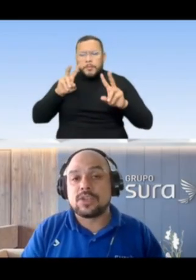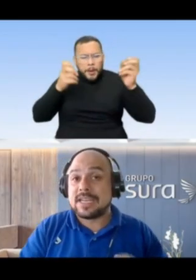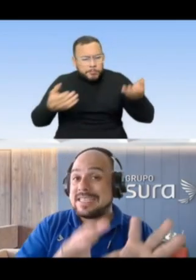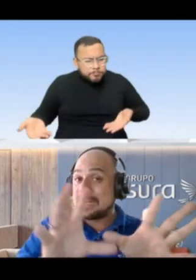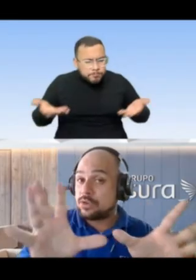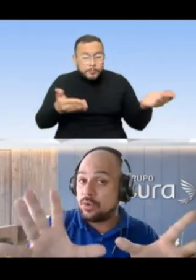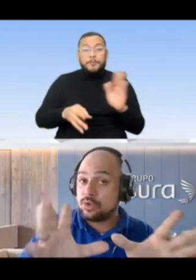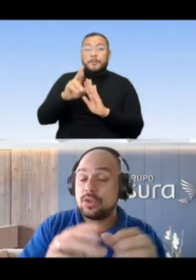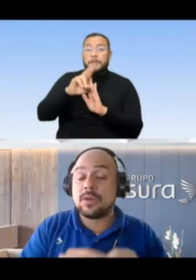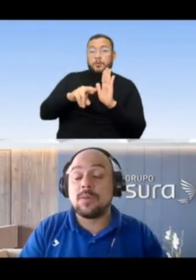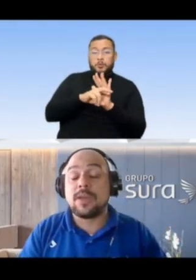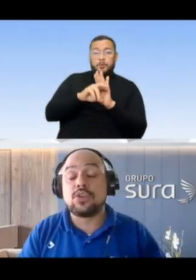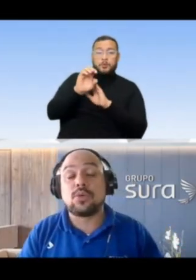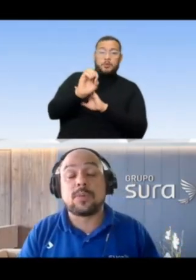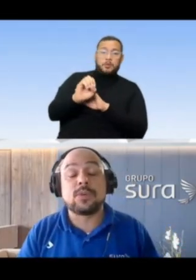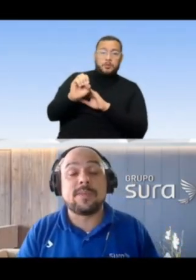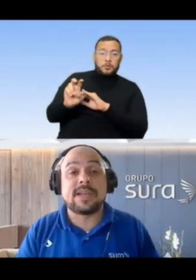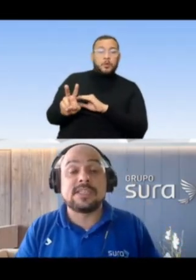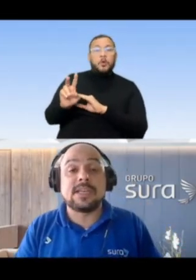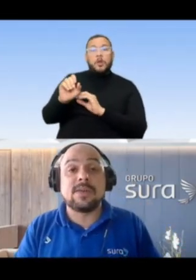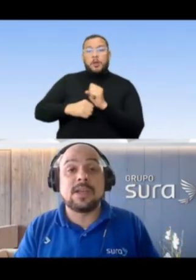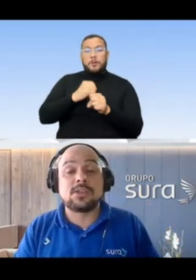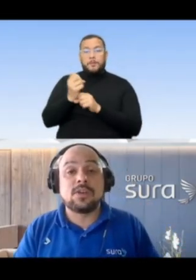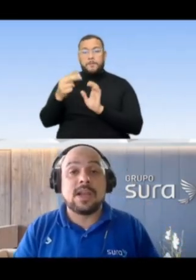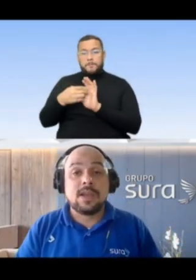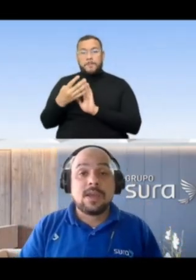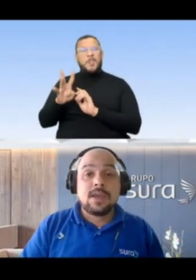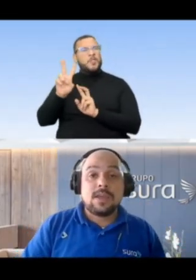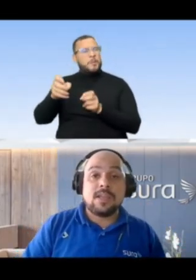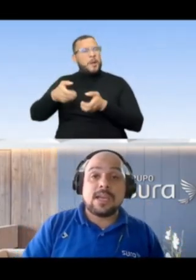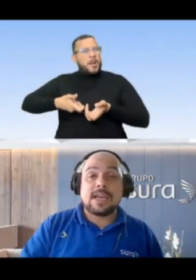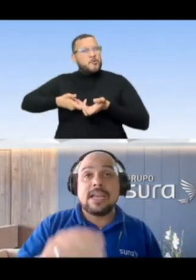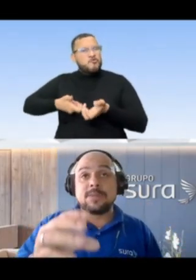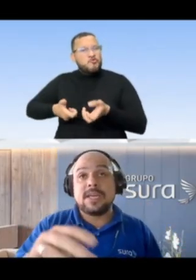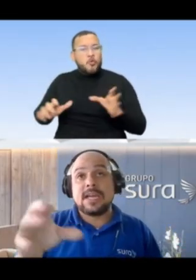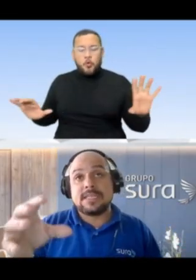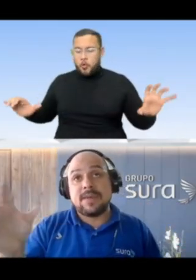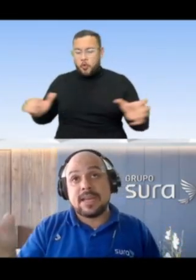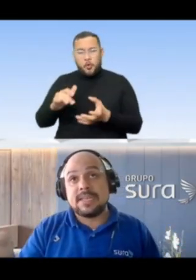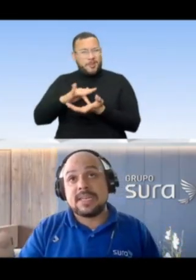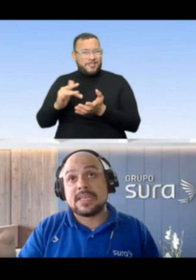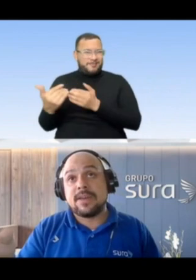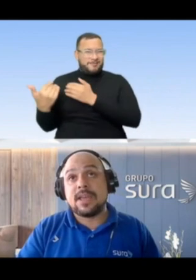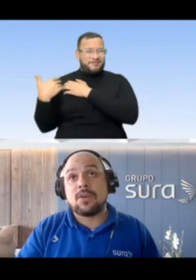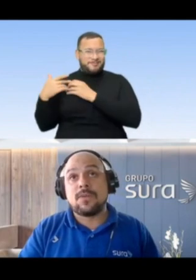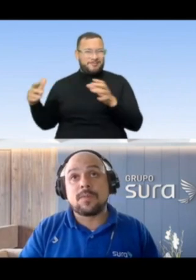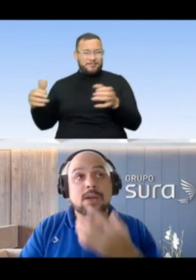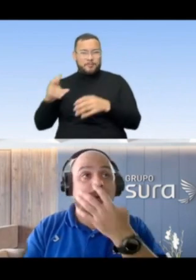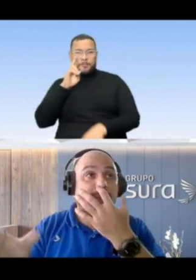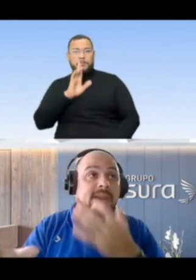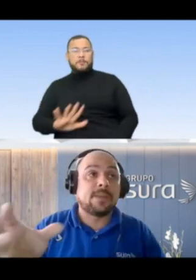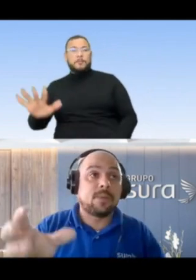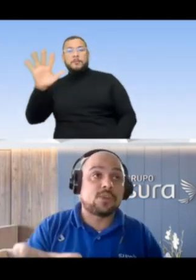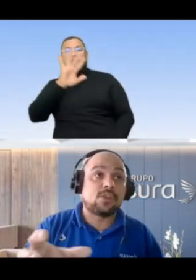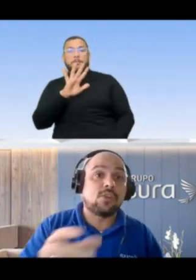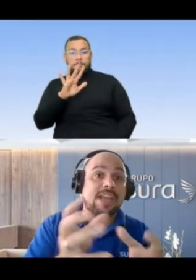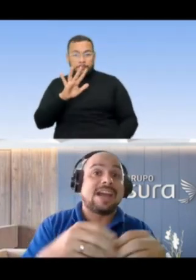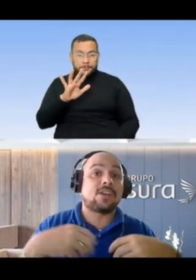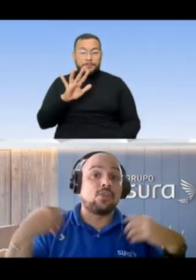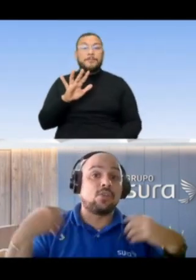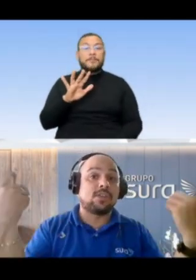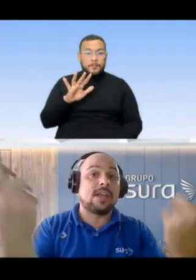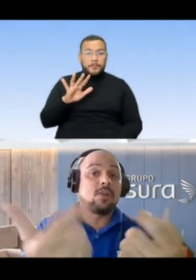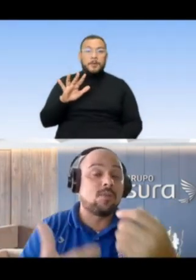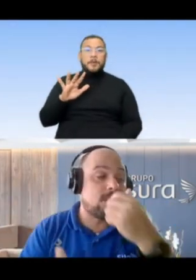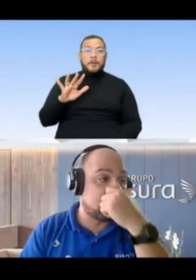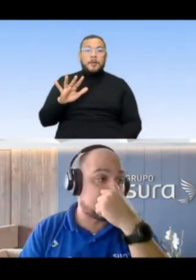año 2014, que es la resolución de bomberos y cuerpos de emergencia a nivel nacional, indica que las brigadas de emergencia se deben de conformar con el 20%